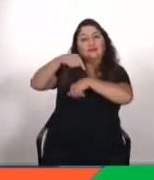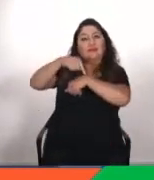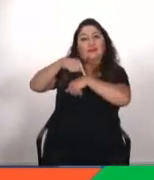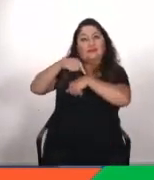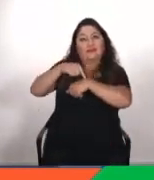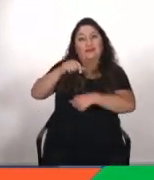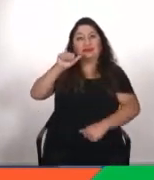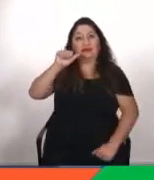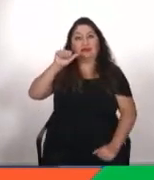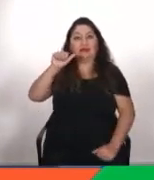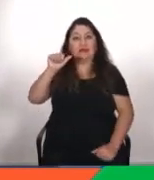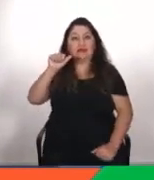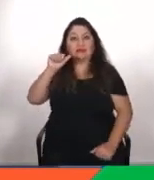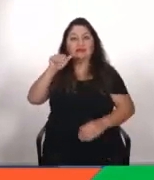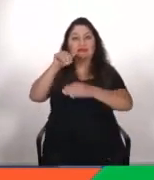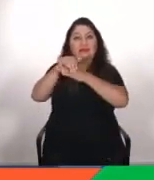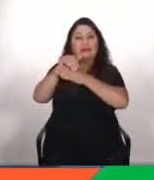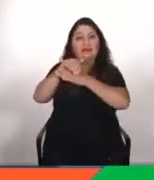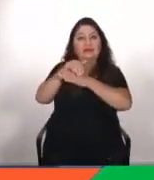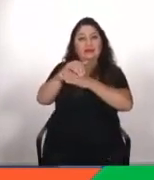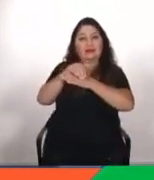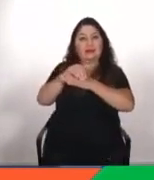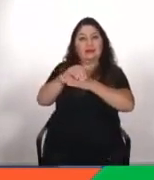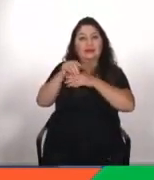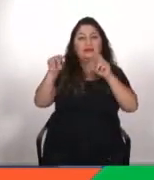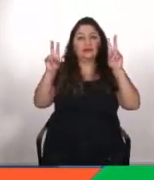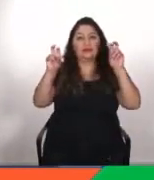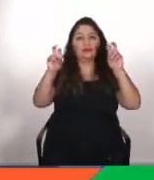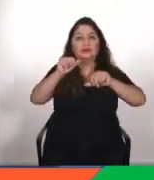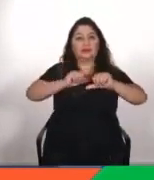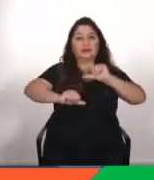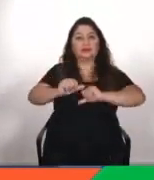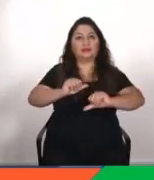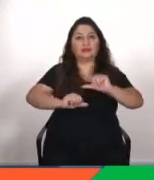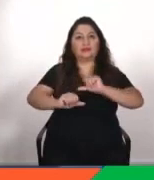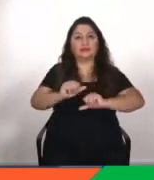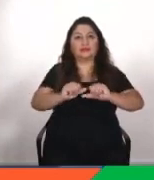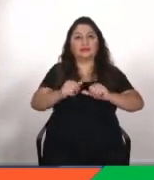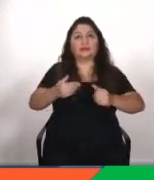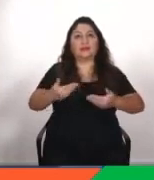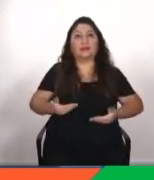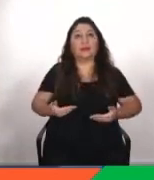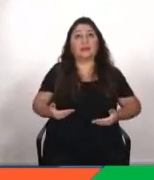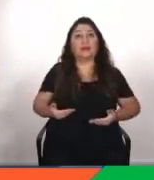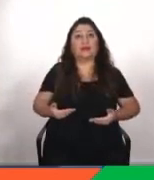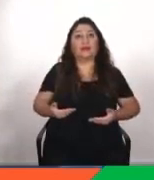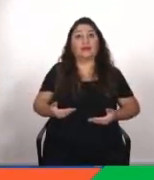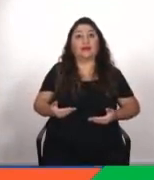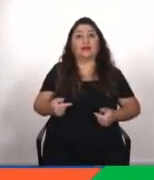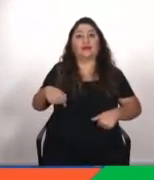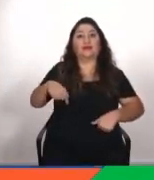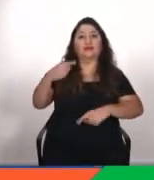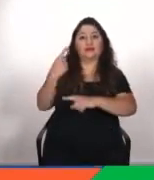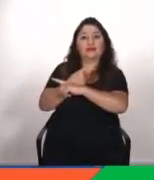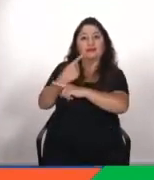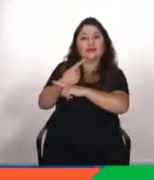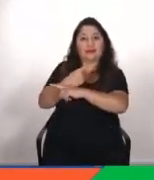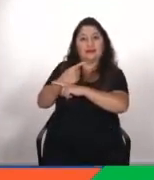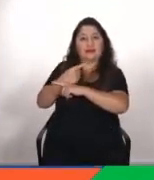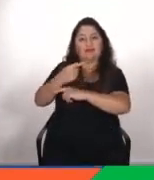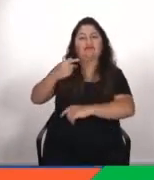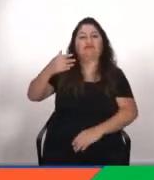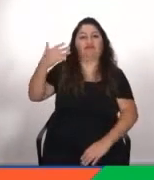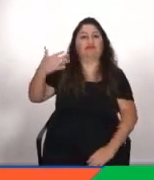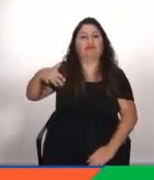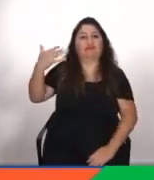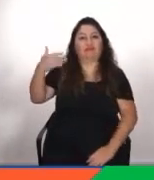maratónica increíble de ciencia y comunicación de la ciencia. Ahora toca hablar con un grande que yo admiro hace bastante tiempo, lo sigo